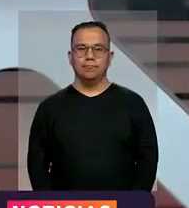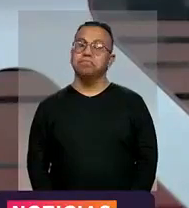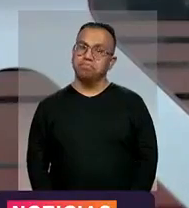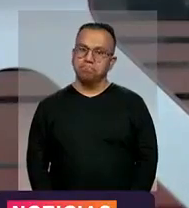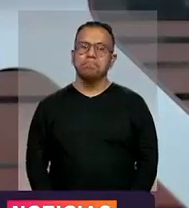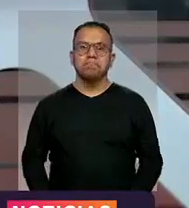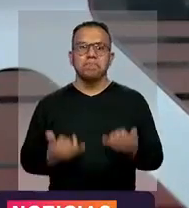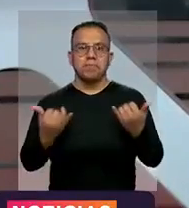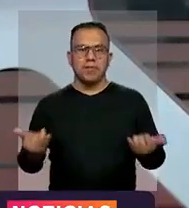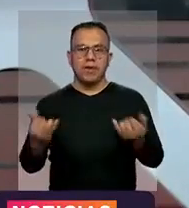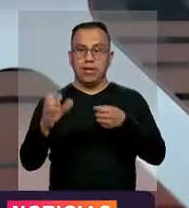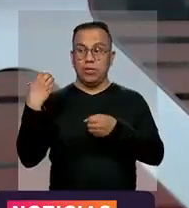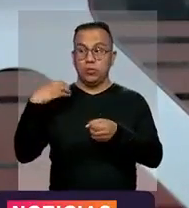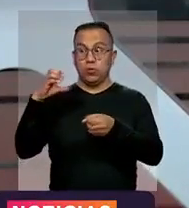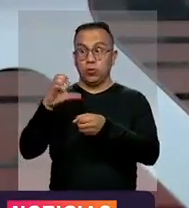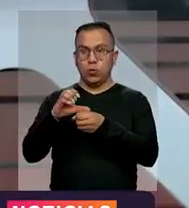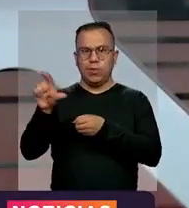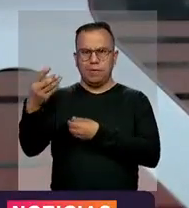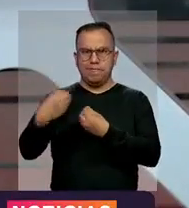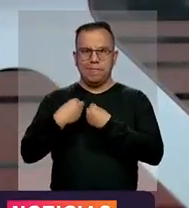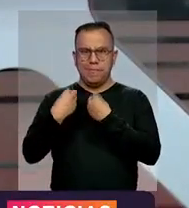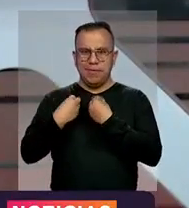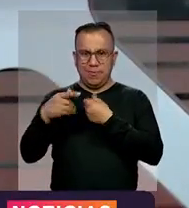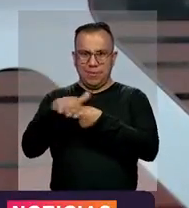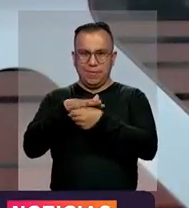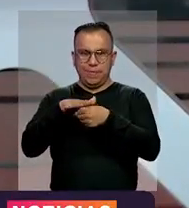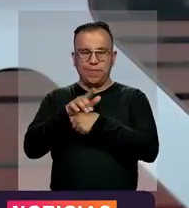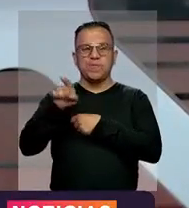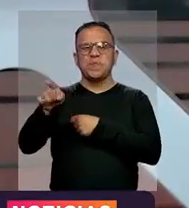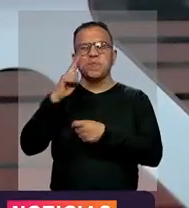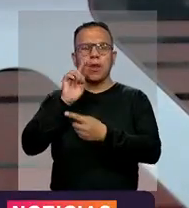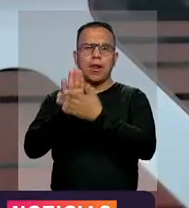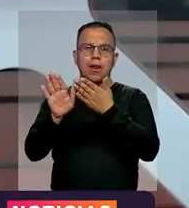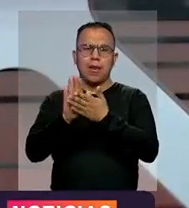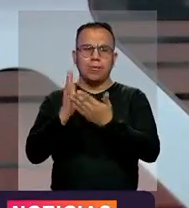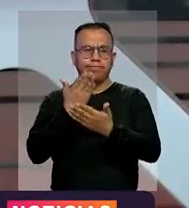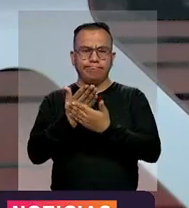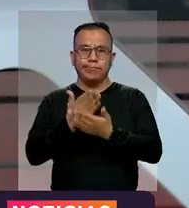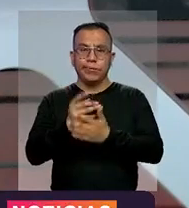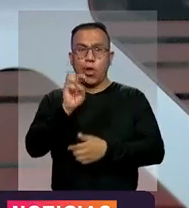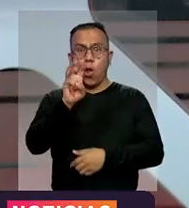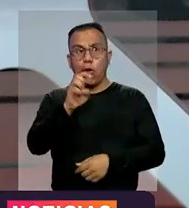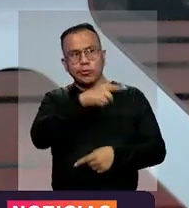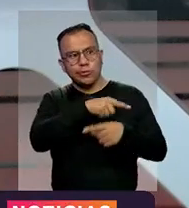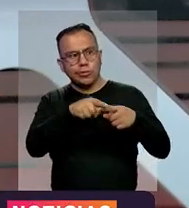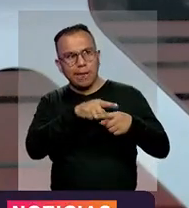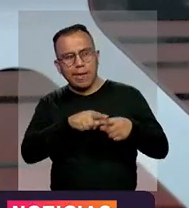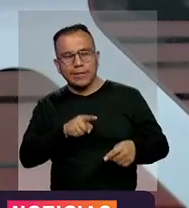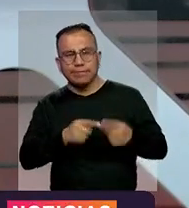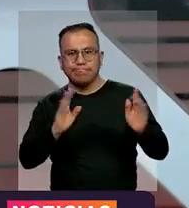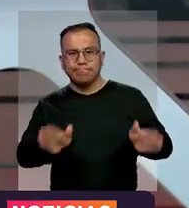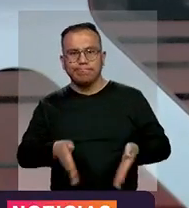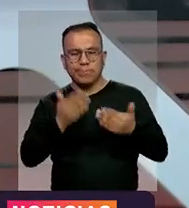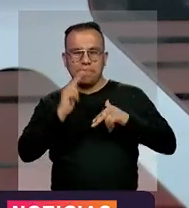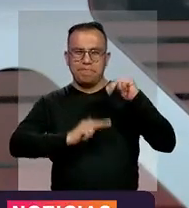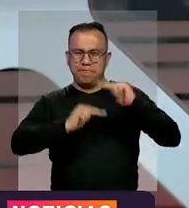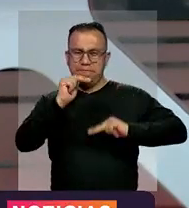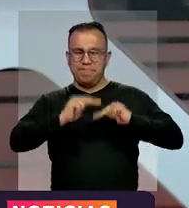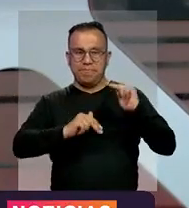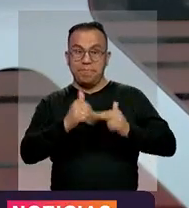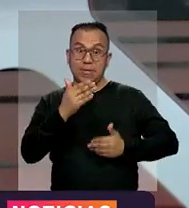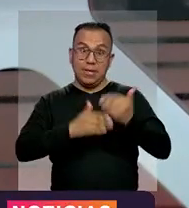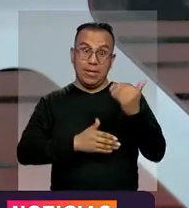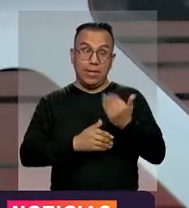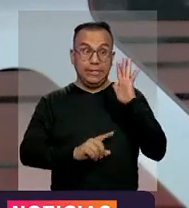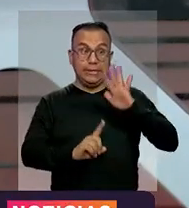Y mientras tanto, en Ciudad Bolívar, los habitantes del barrio El Espino denuncian que llevan más de 8 semanas esperando la reanudación de una obra que inició